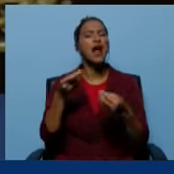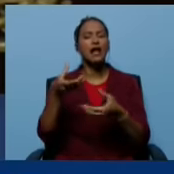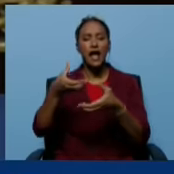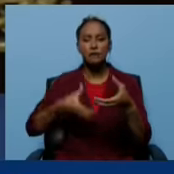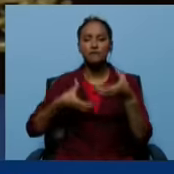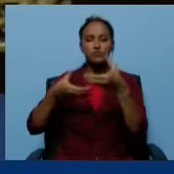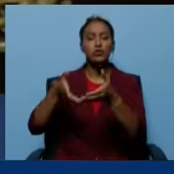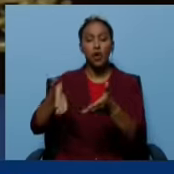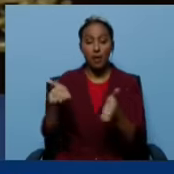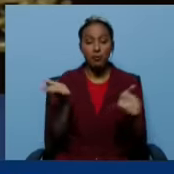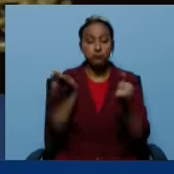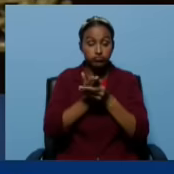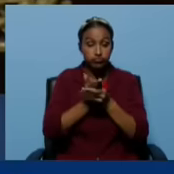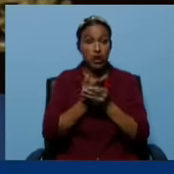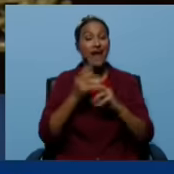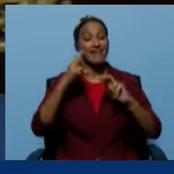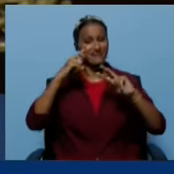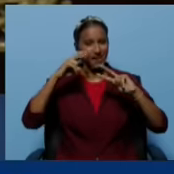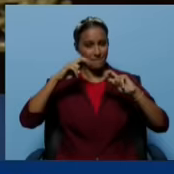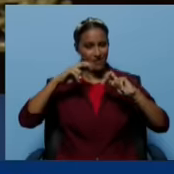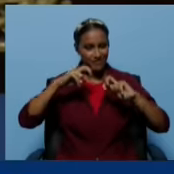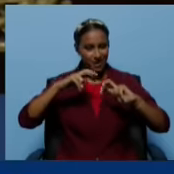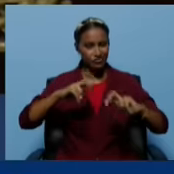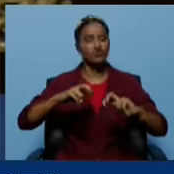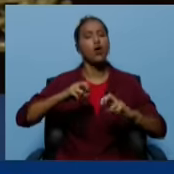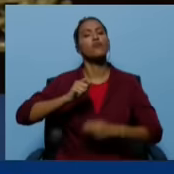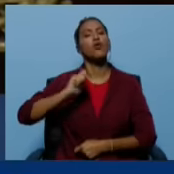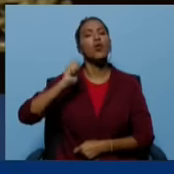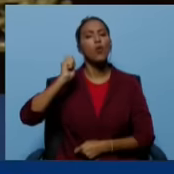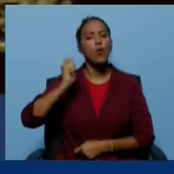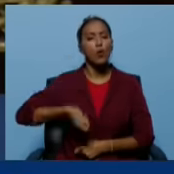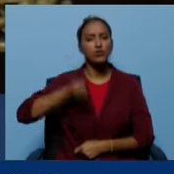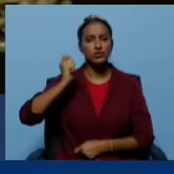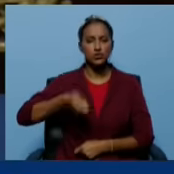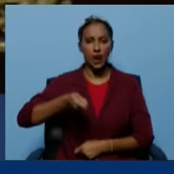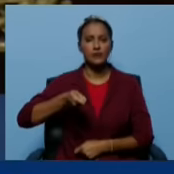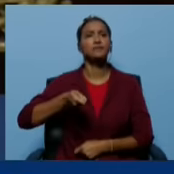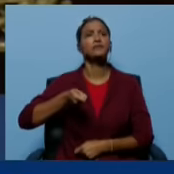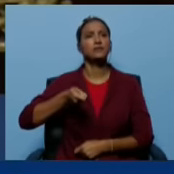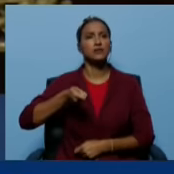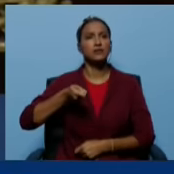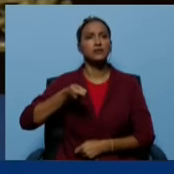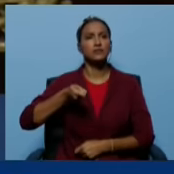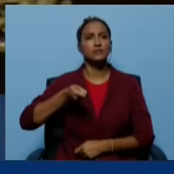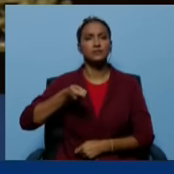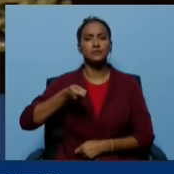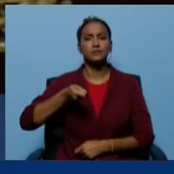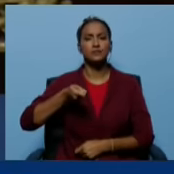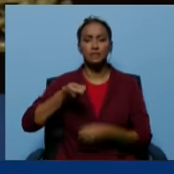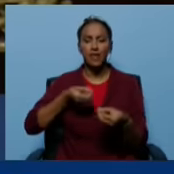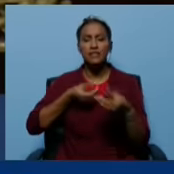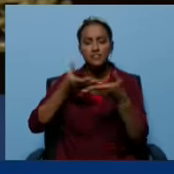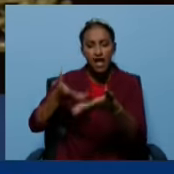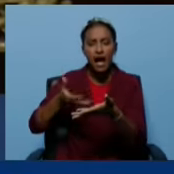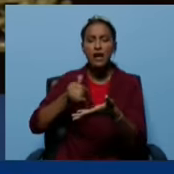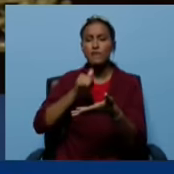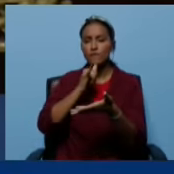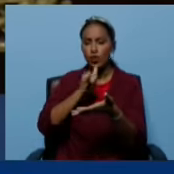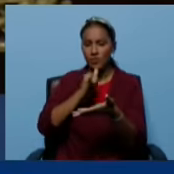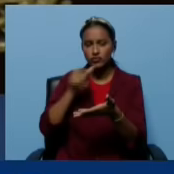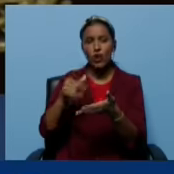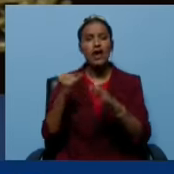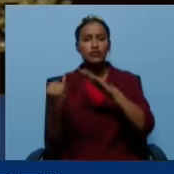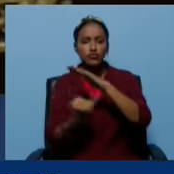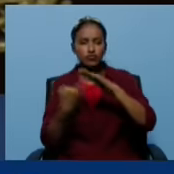las investigaciones de carácter penal que sobre los hechos irregulares adelanta esa institución,